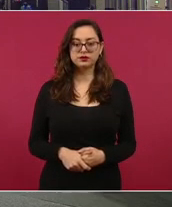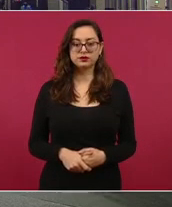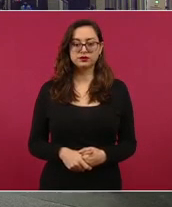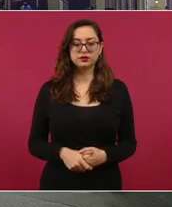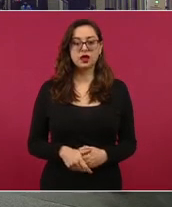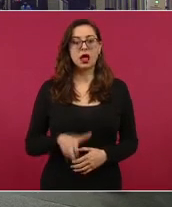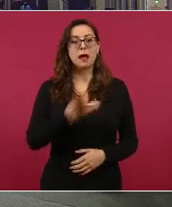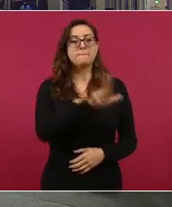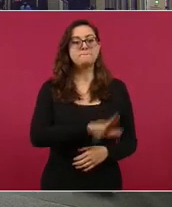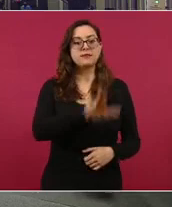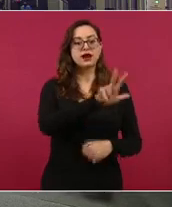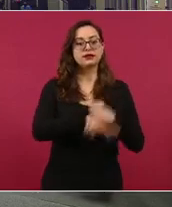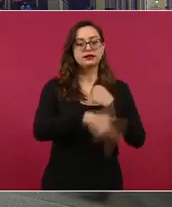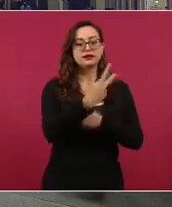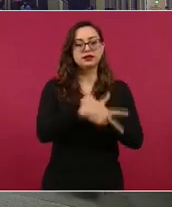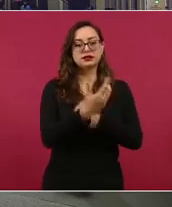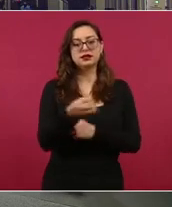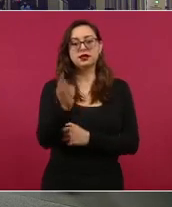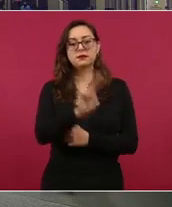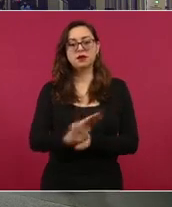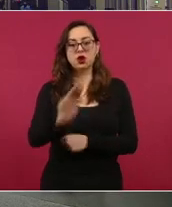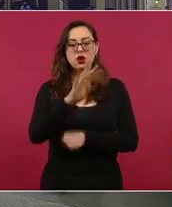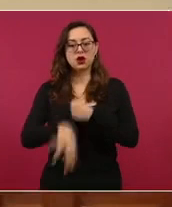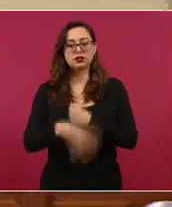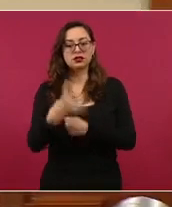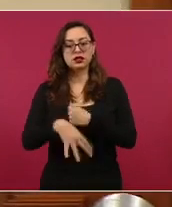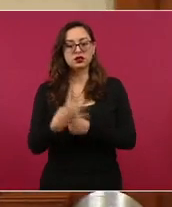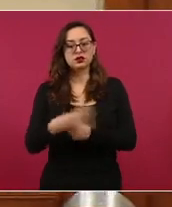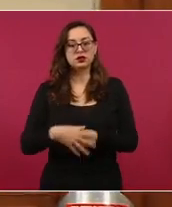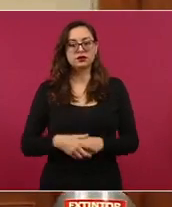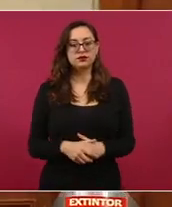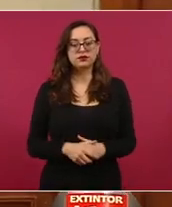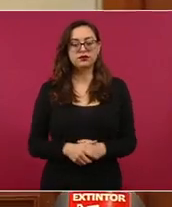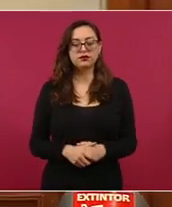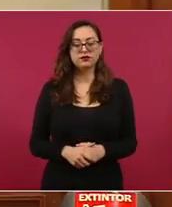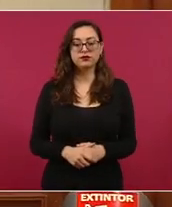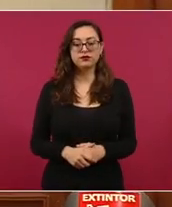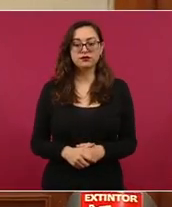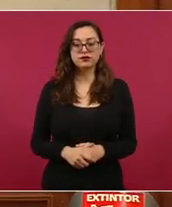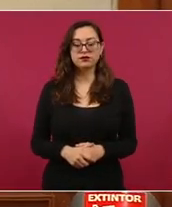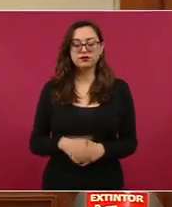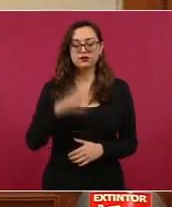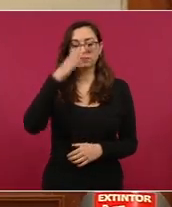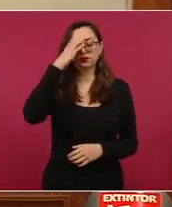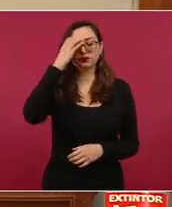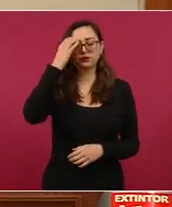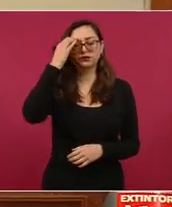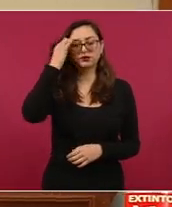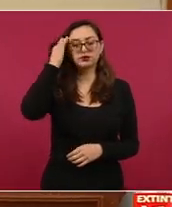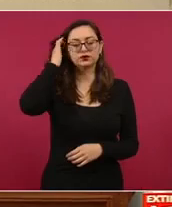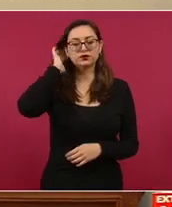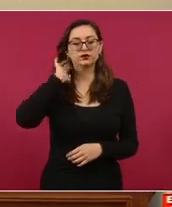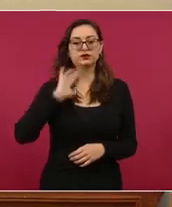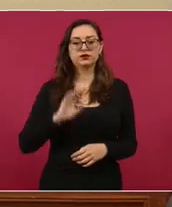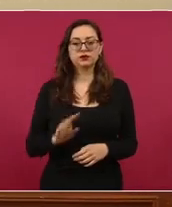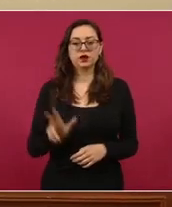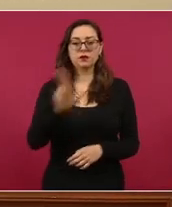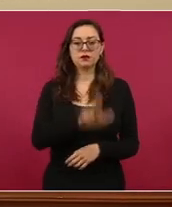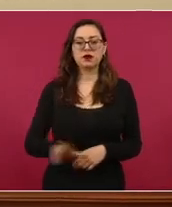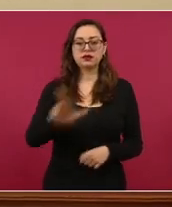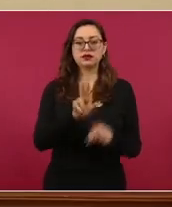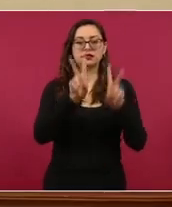Martes 13 y miércoles 14. Sí. Sí, pero es el, porque es salud el que el